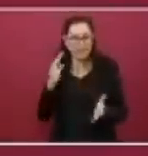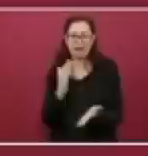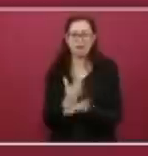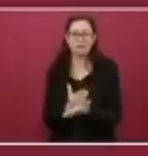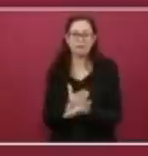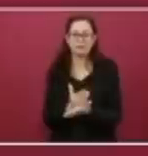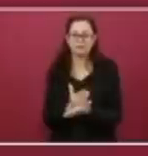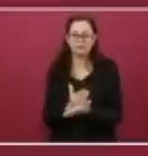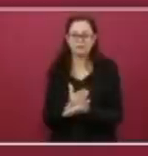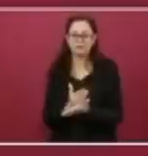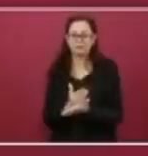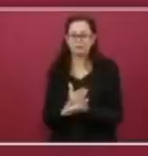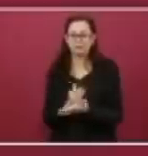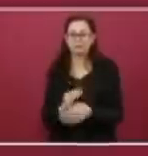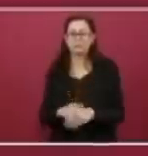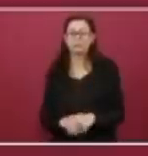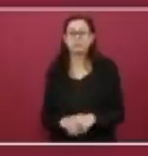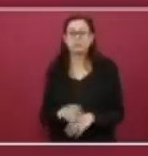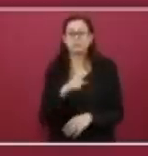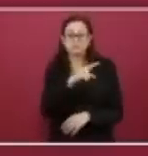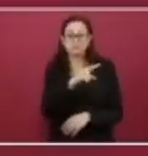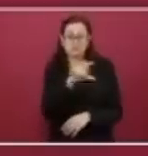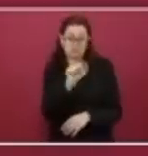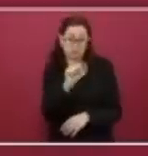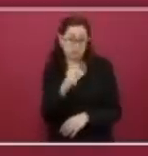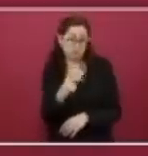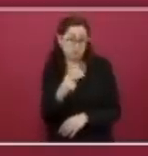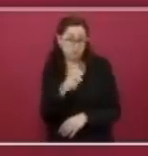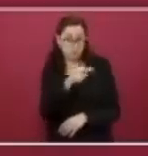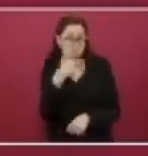es la secretaria de educación pública